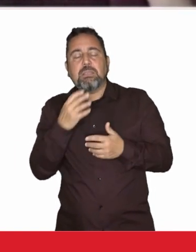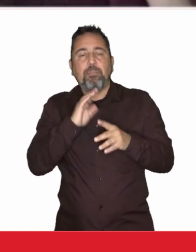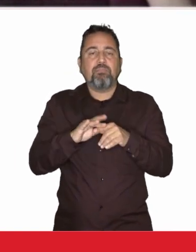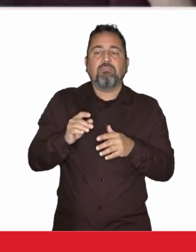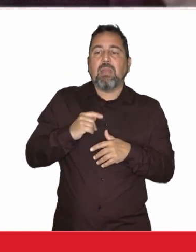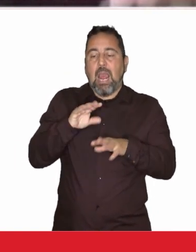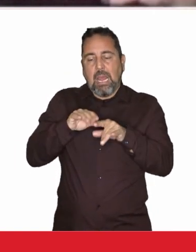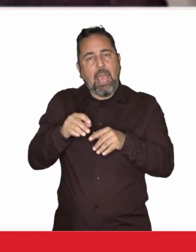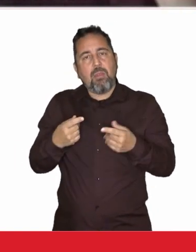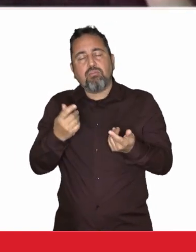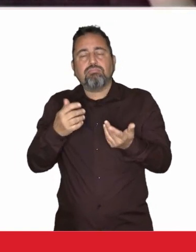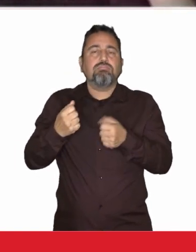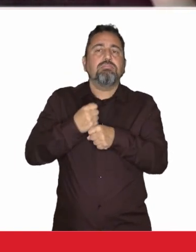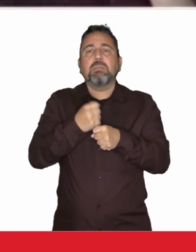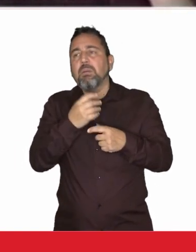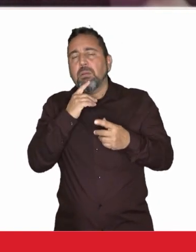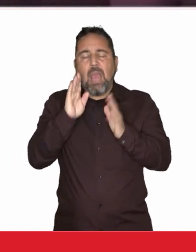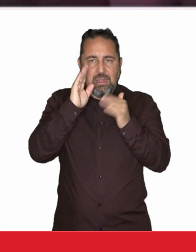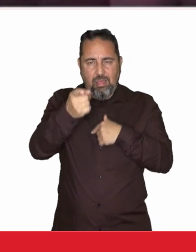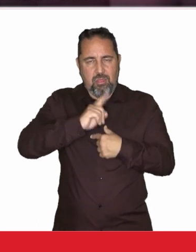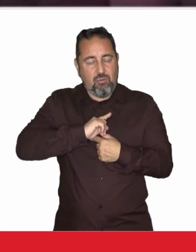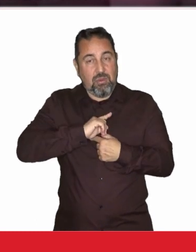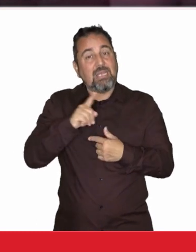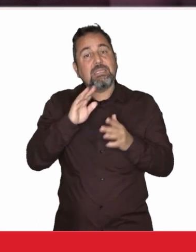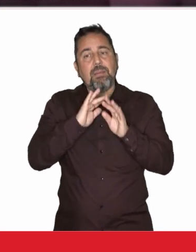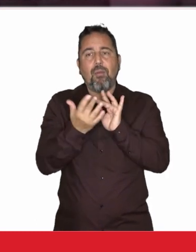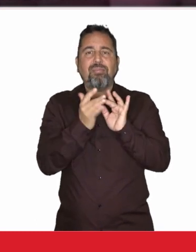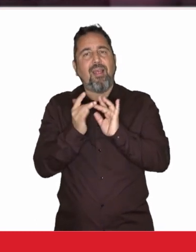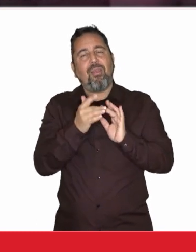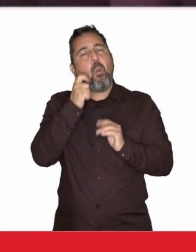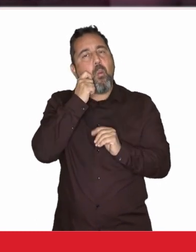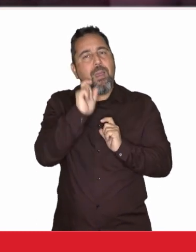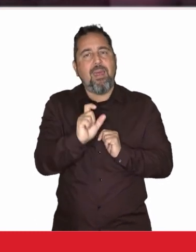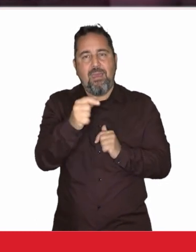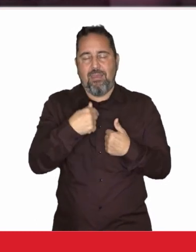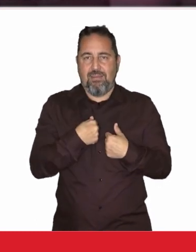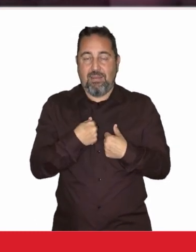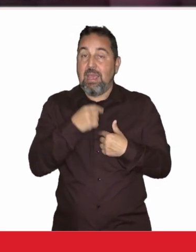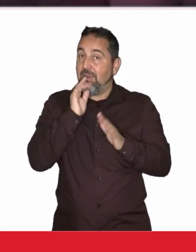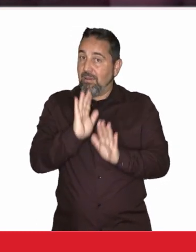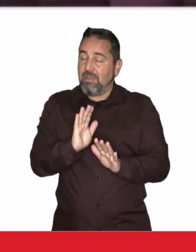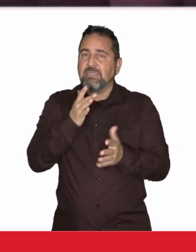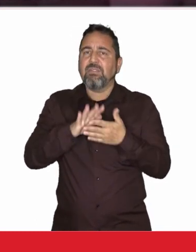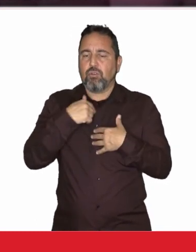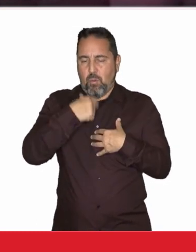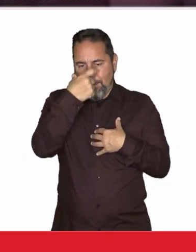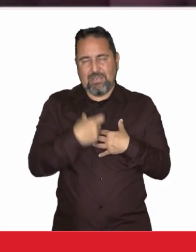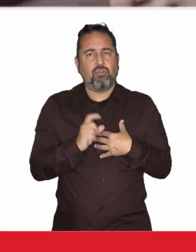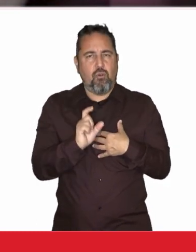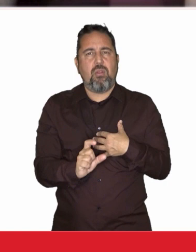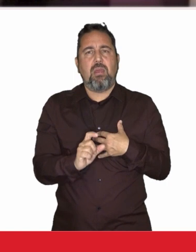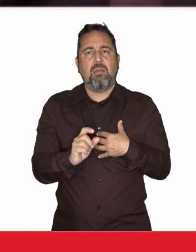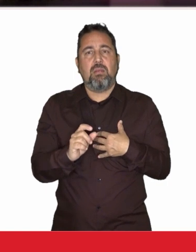cajero o la cajera del banco que me atiende. Y ahí estoy teniendo interacción humana. Ahora, si soy una